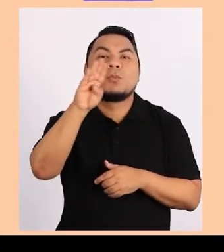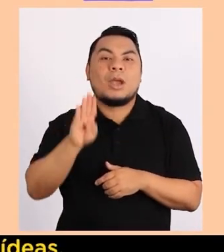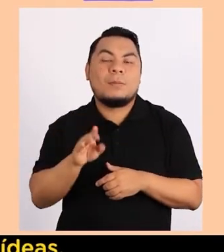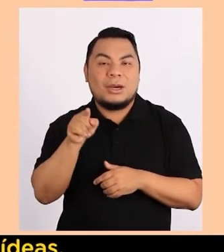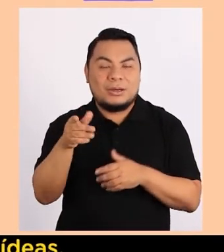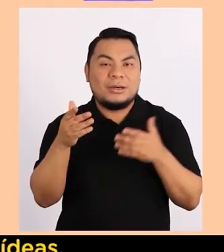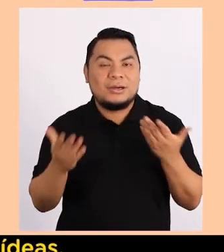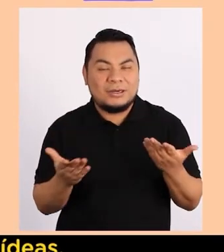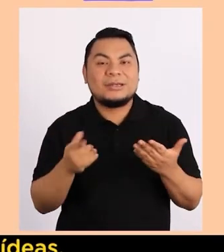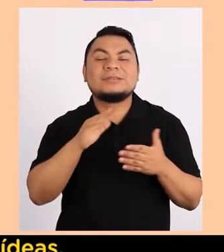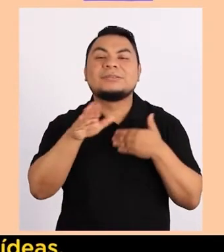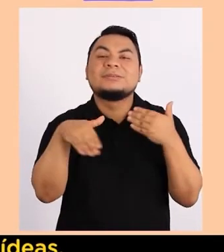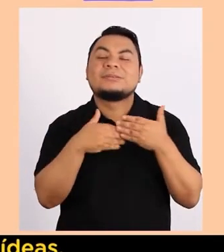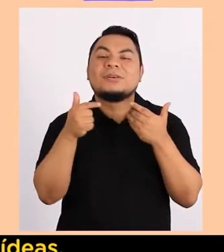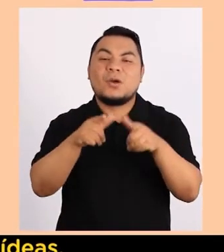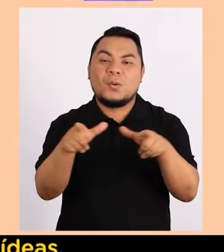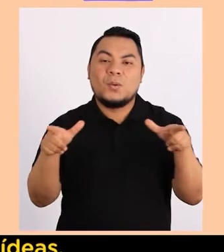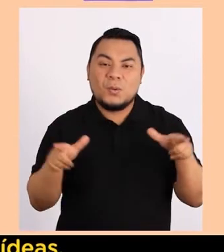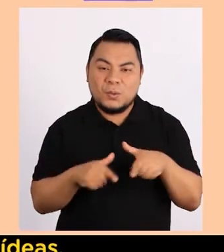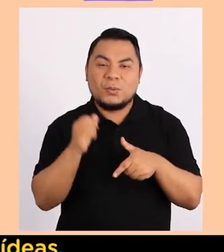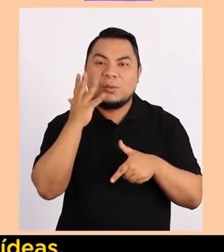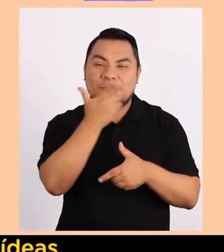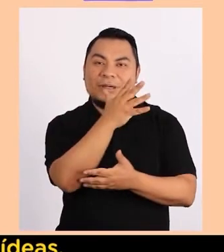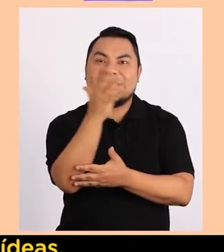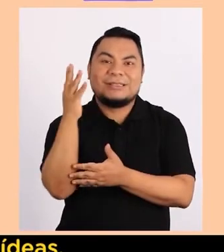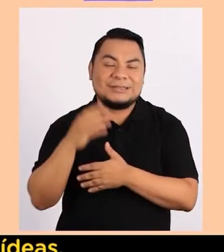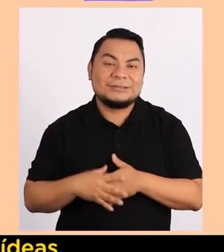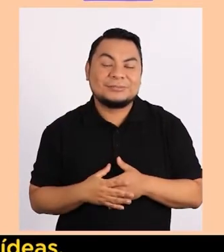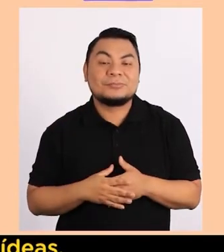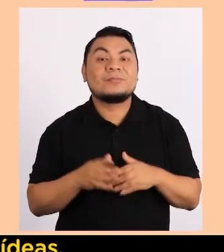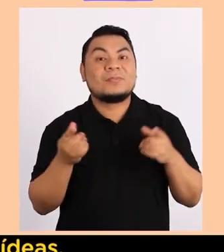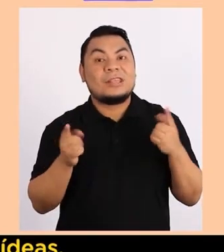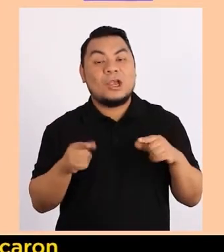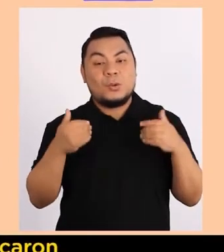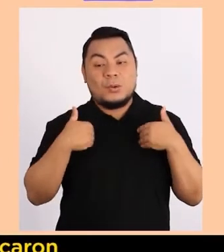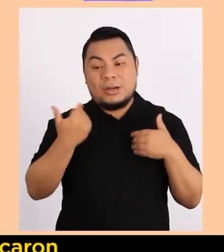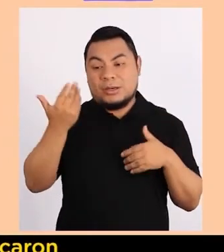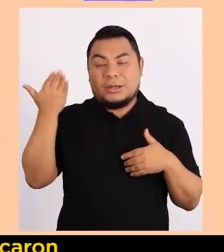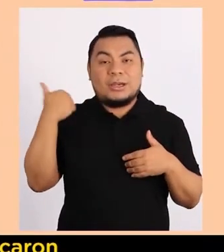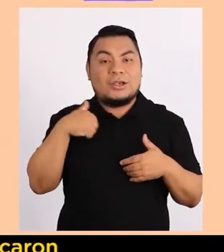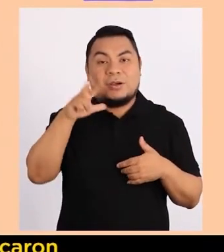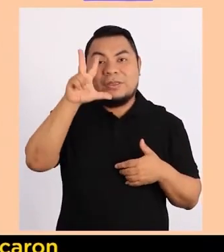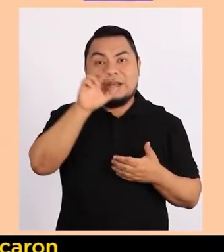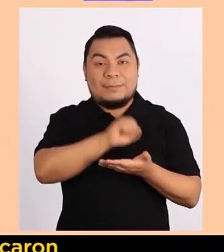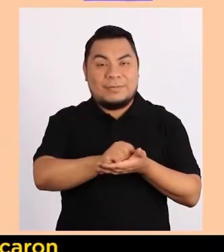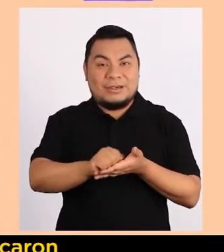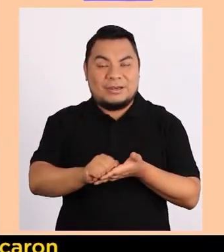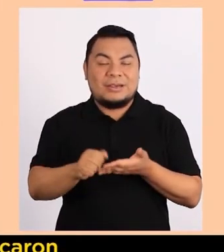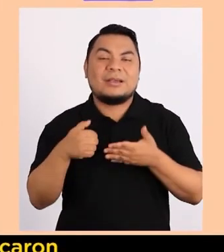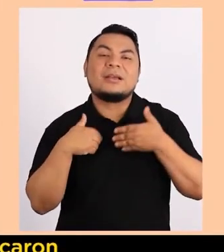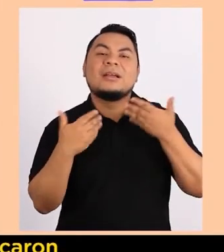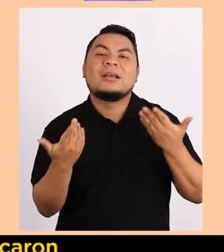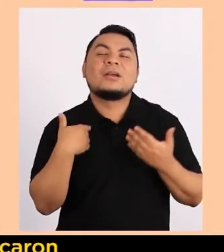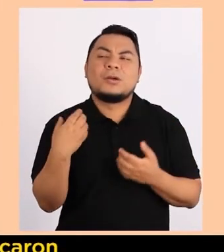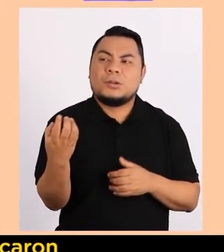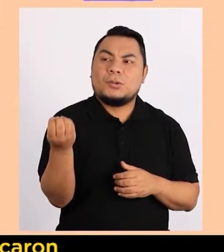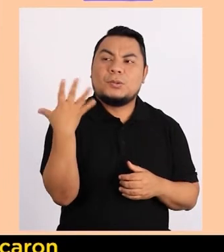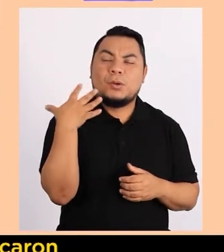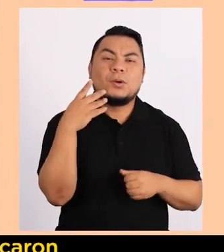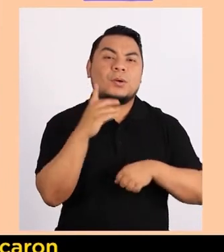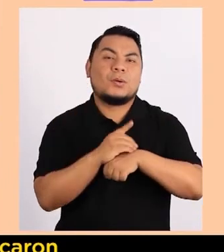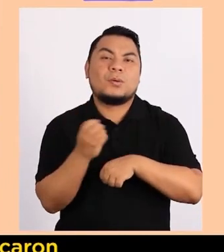Moyobamba, conocida como la ciudad de las orquídeas. Cuando tenía 3 meses,